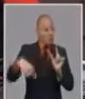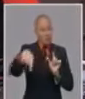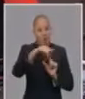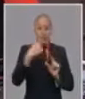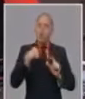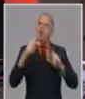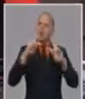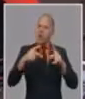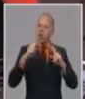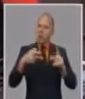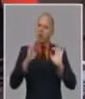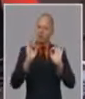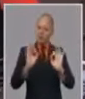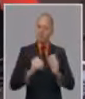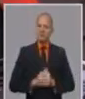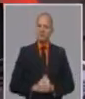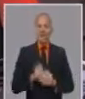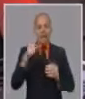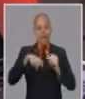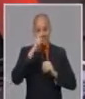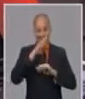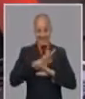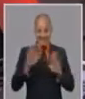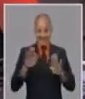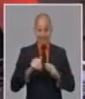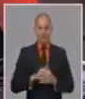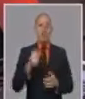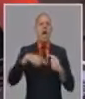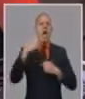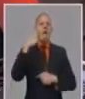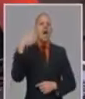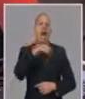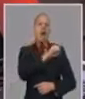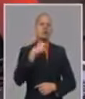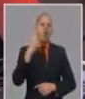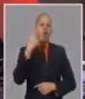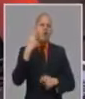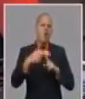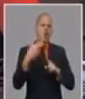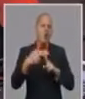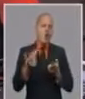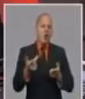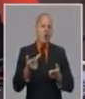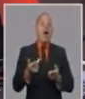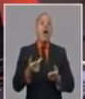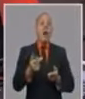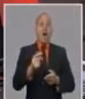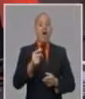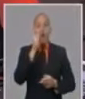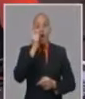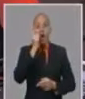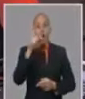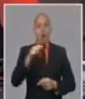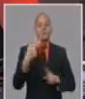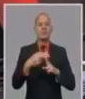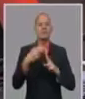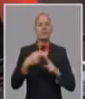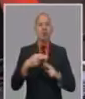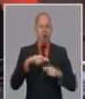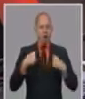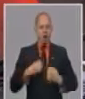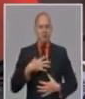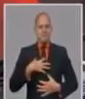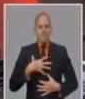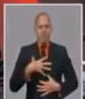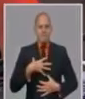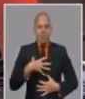nos siguen también desde Cuba Debate. Nos vamos de esta emisión con la canción Latiendo de Christopher Simpson y su grupo de Elevación, compuesto